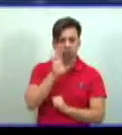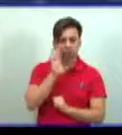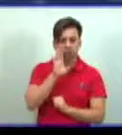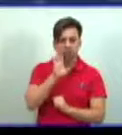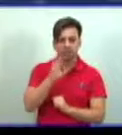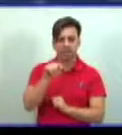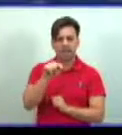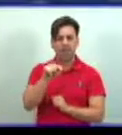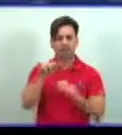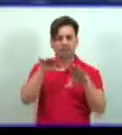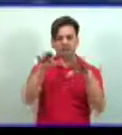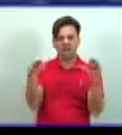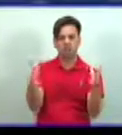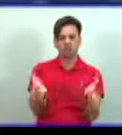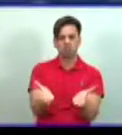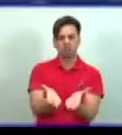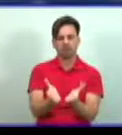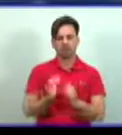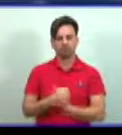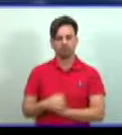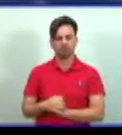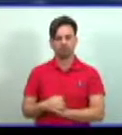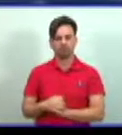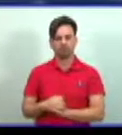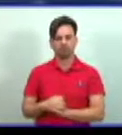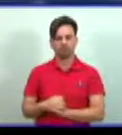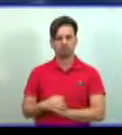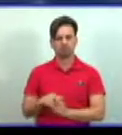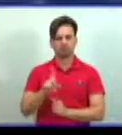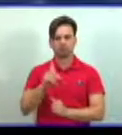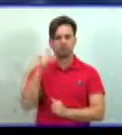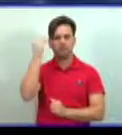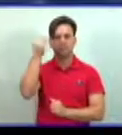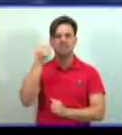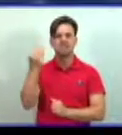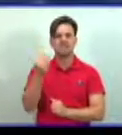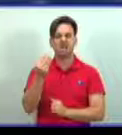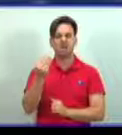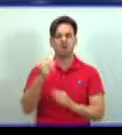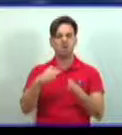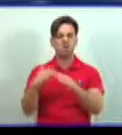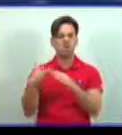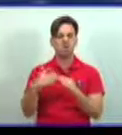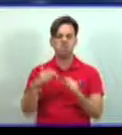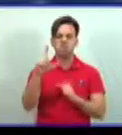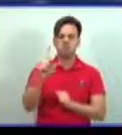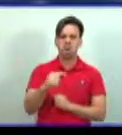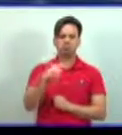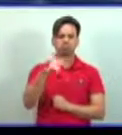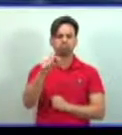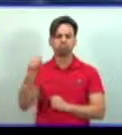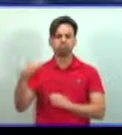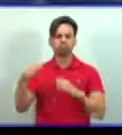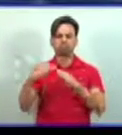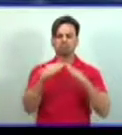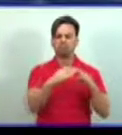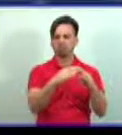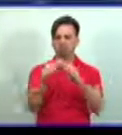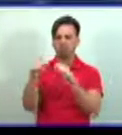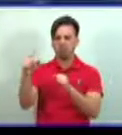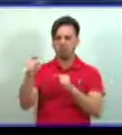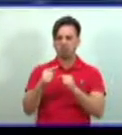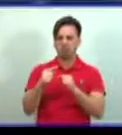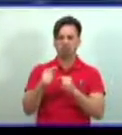porque vivimos en una zona incluso poco poblada, donde no hay industria, no hay elementos que contribuyan a la